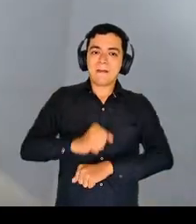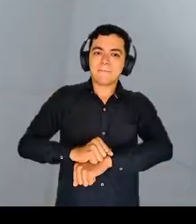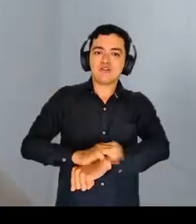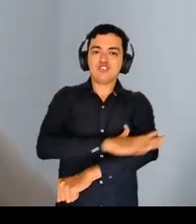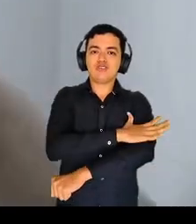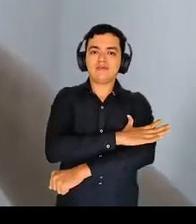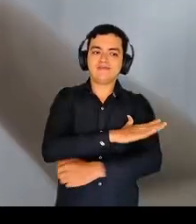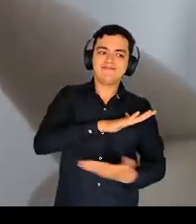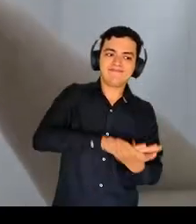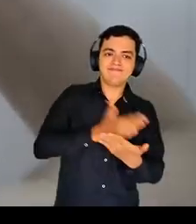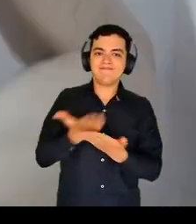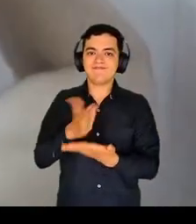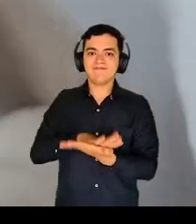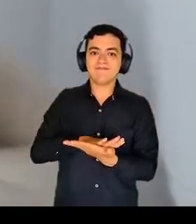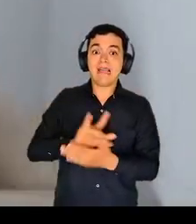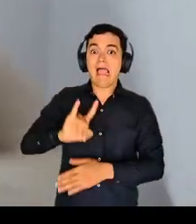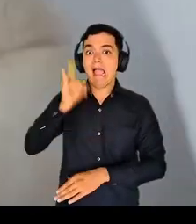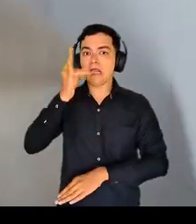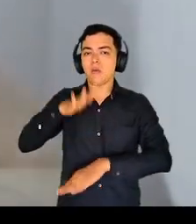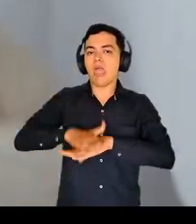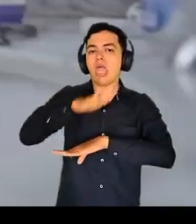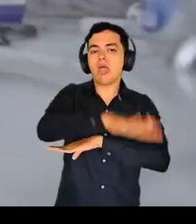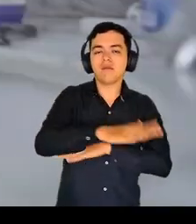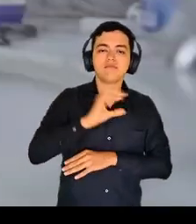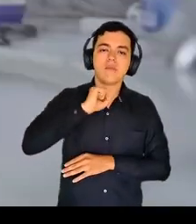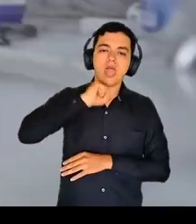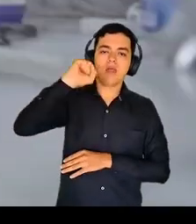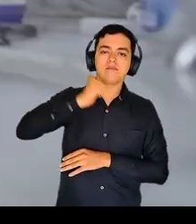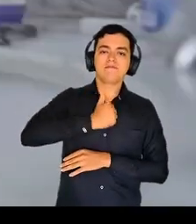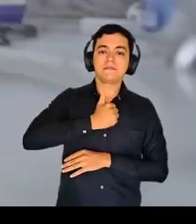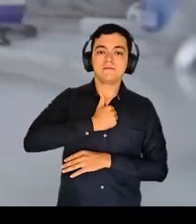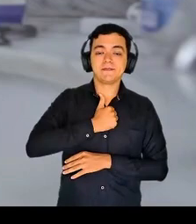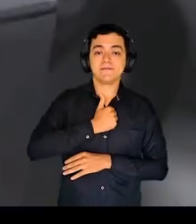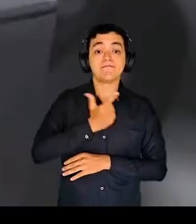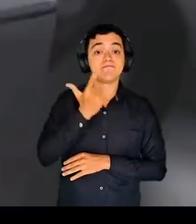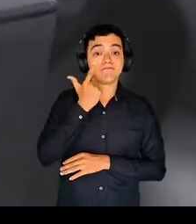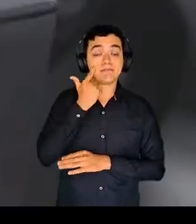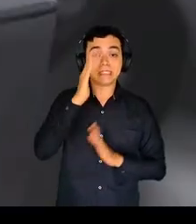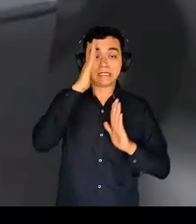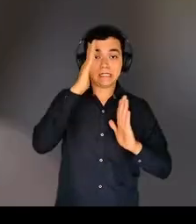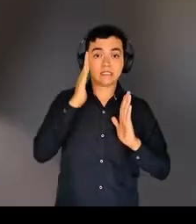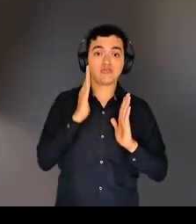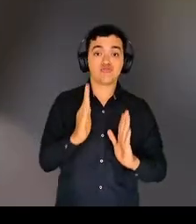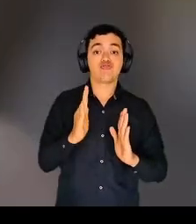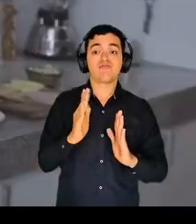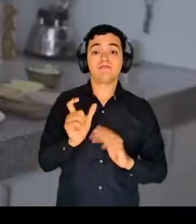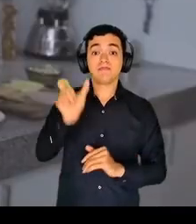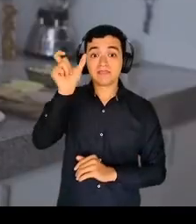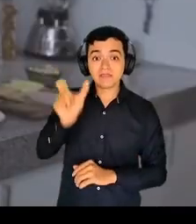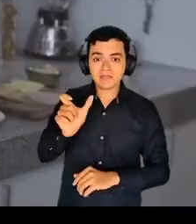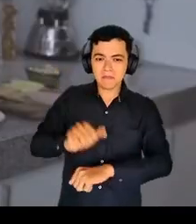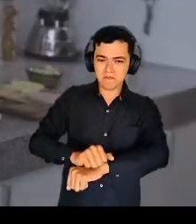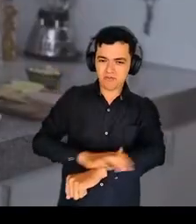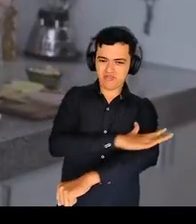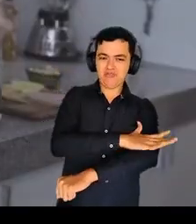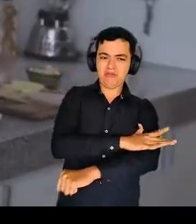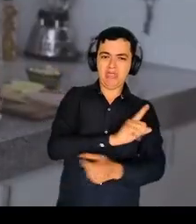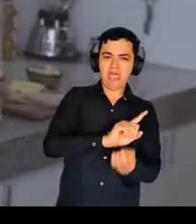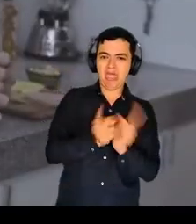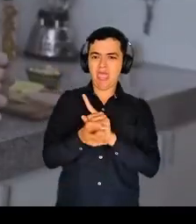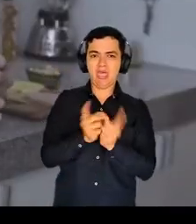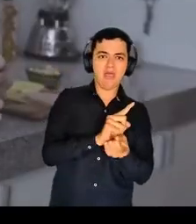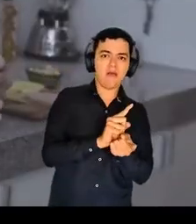un riesgo de suicidio. Es por esto que tenemos que prestar especial atención si los cambios de emoción son muy